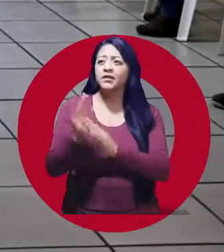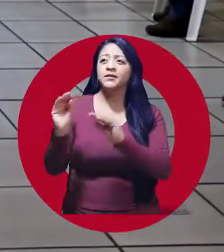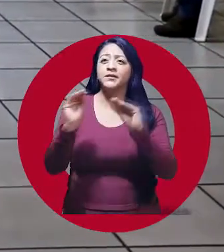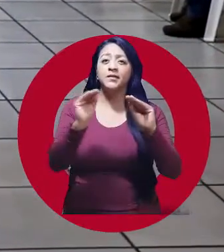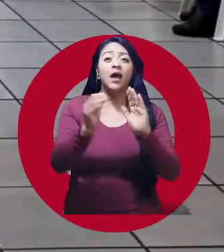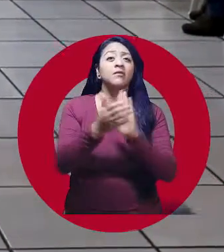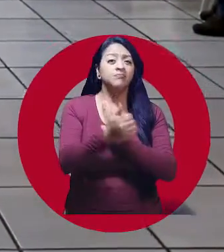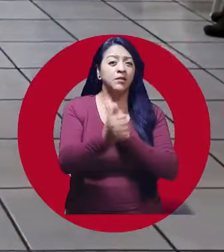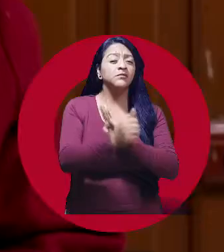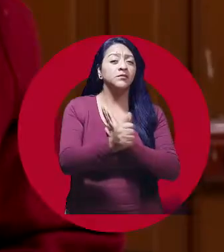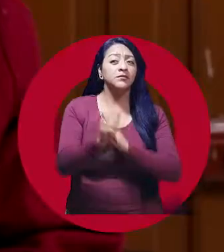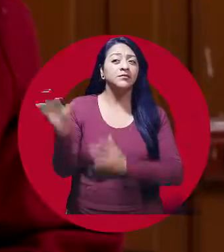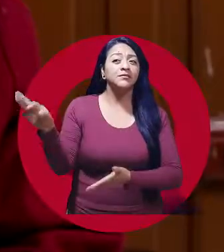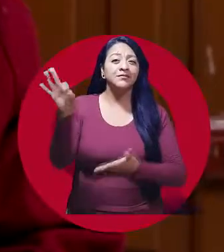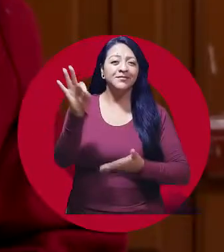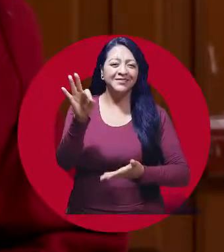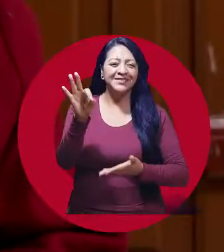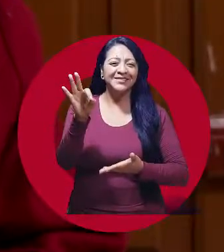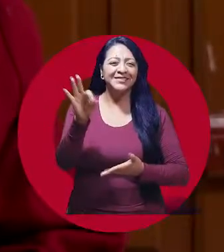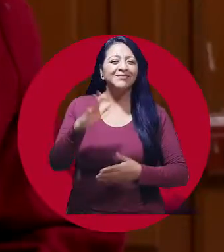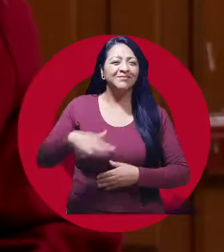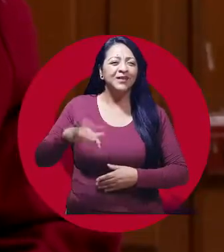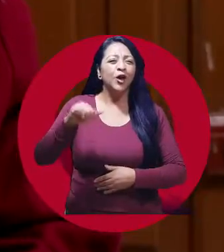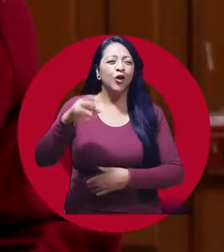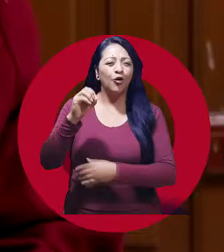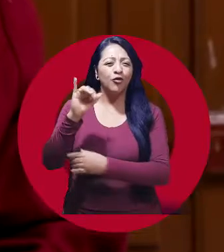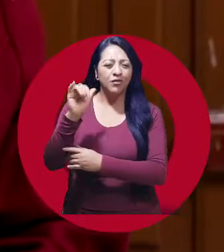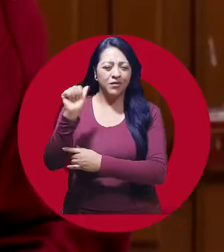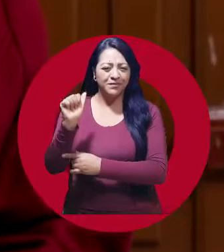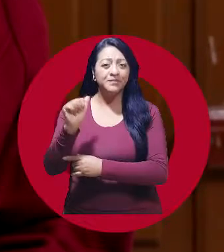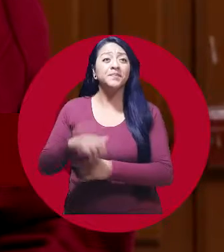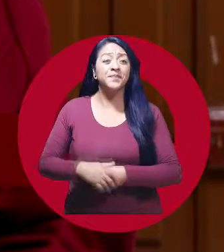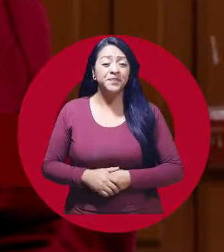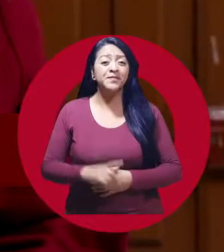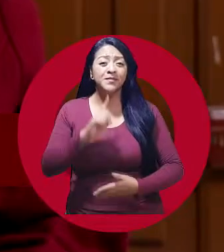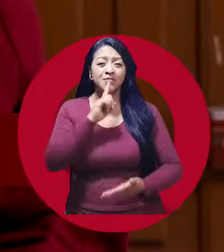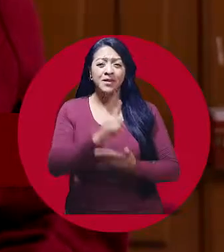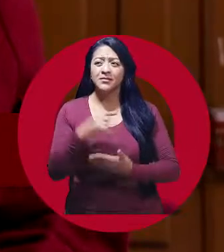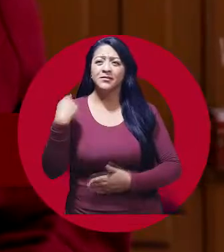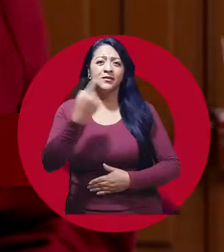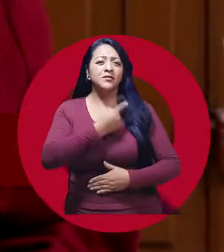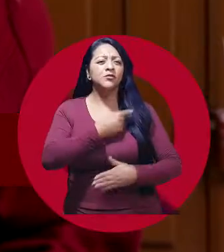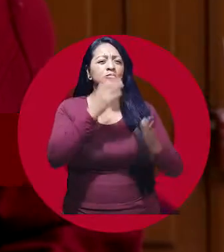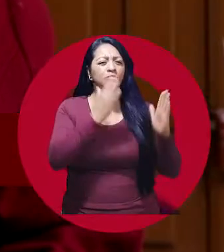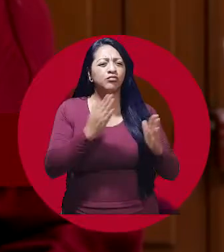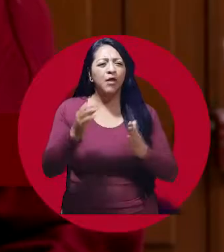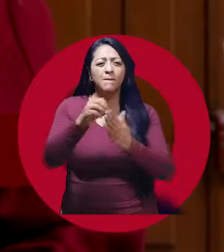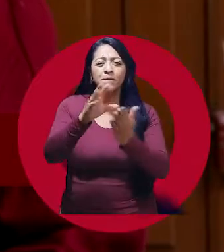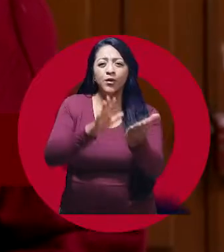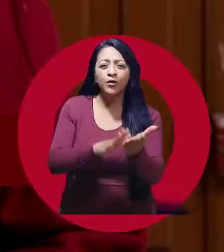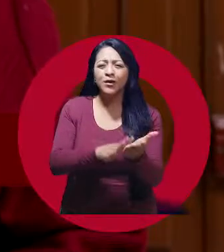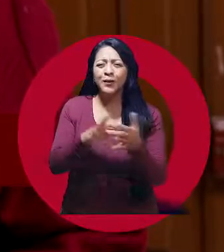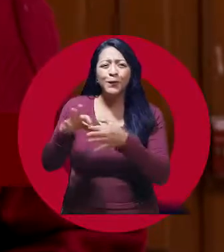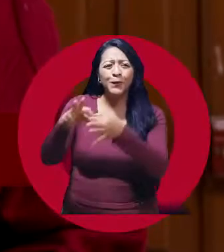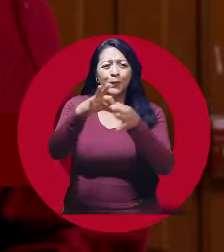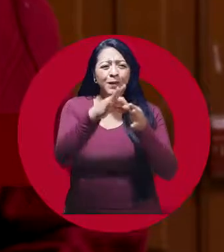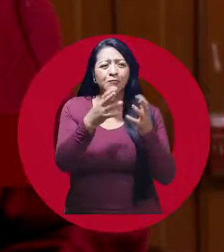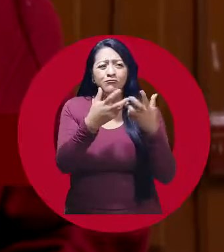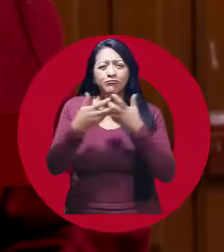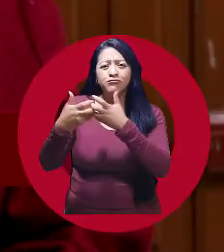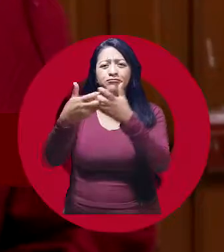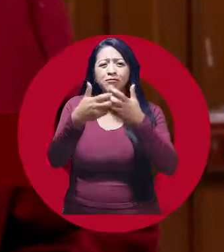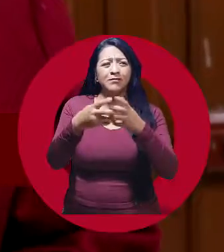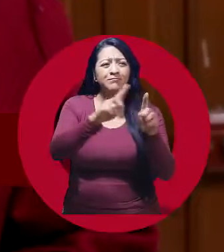derechos ciudadanos. Sandra Tapia, representante La Joyita. Nosotros tenemos que organizarnos, hacer proyectos,